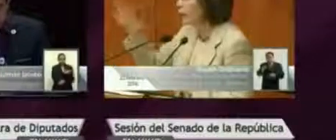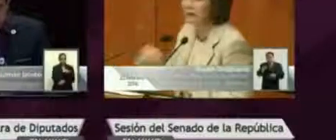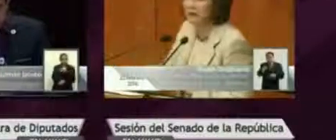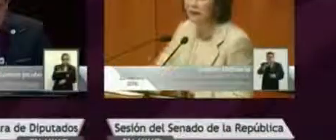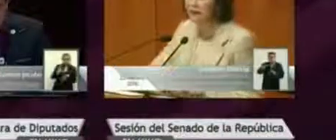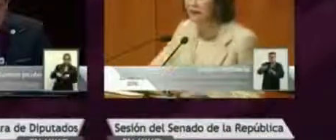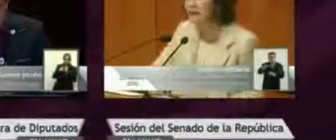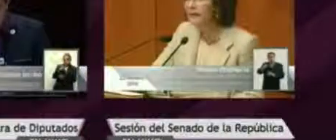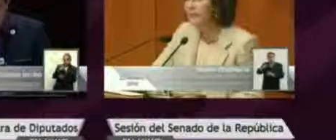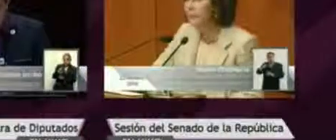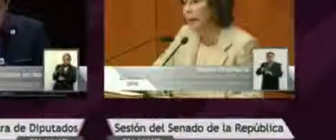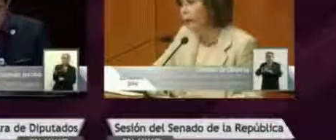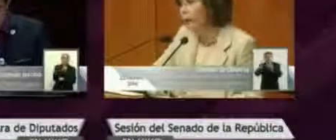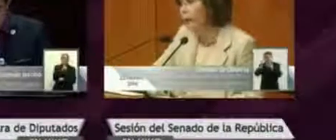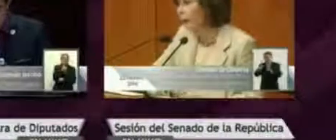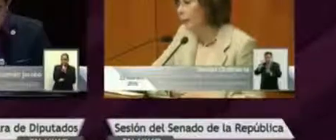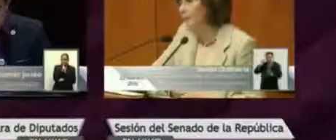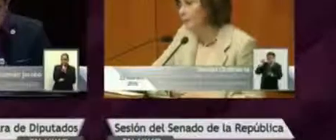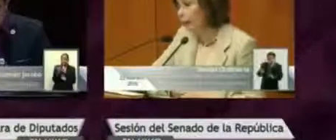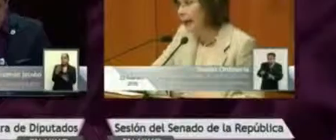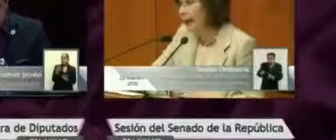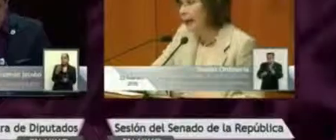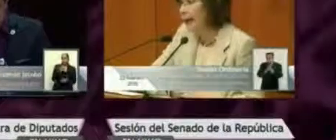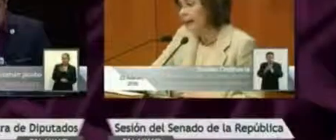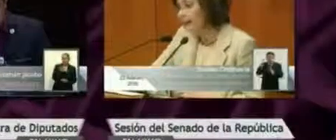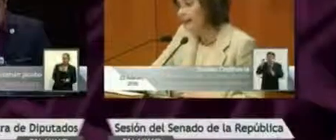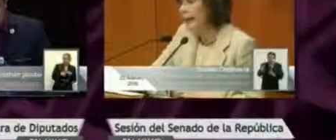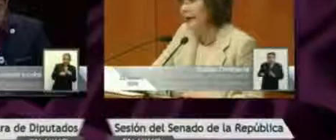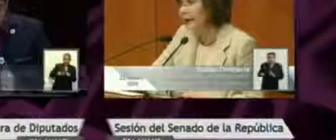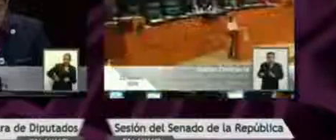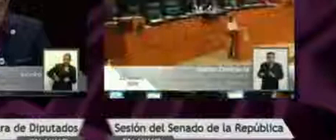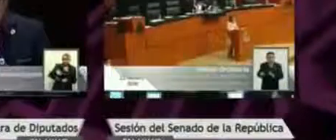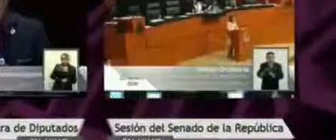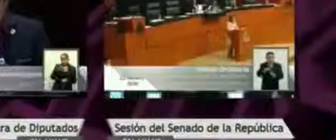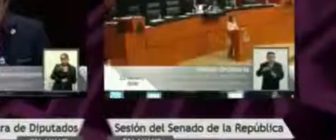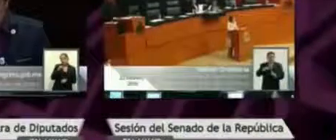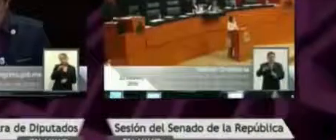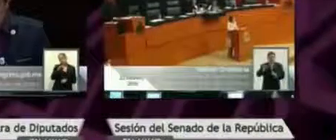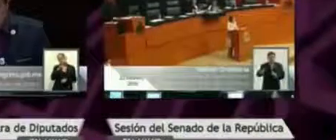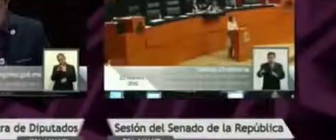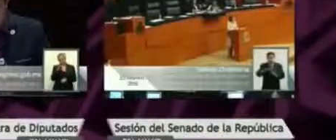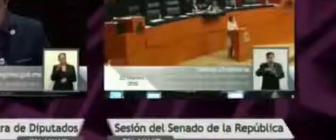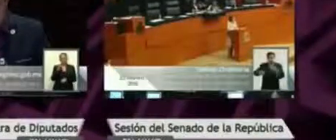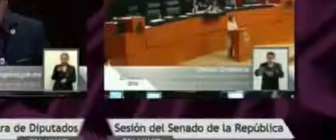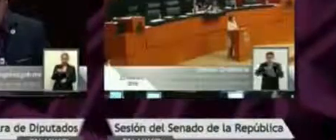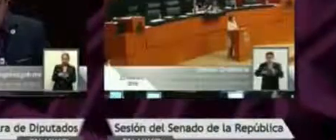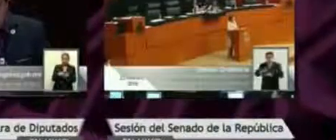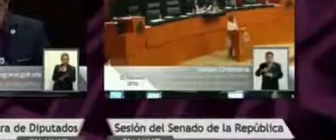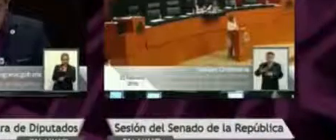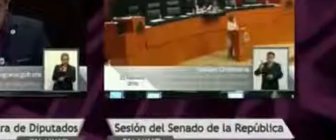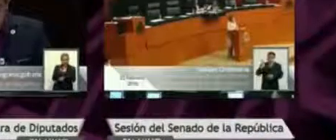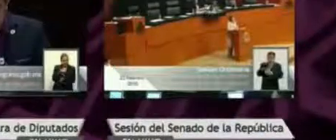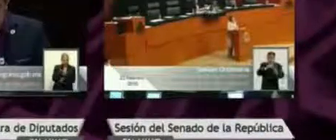lo anterior, la insuficiencia renal y su tratamiento se ha convertido, aparte de un padecimiento degenerativo, en un problema